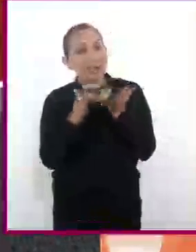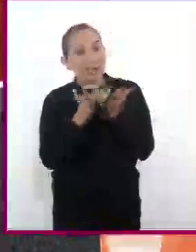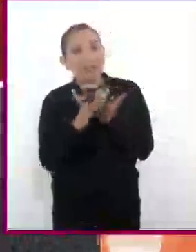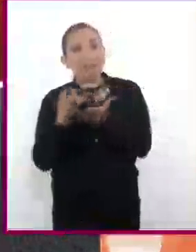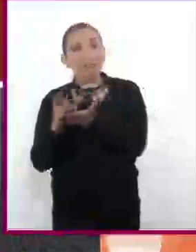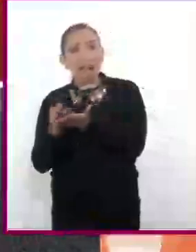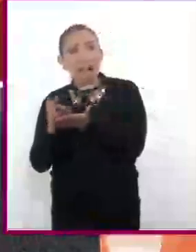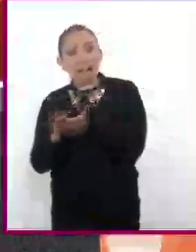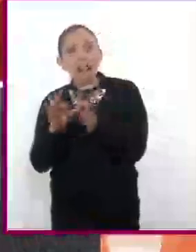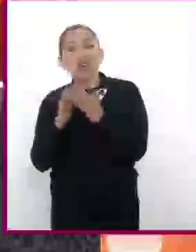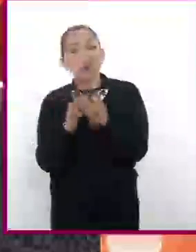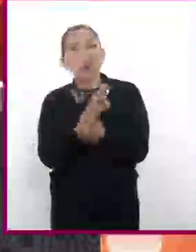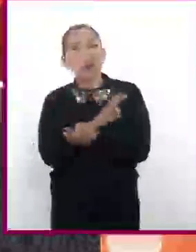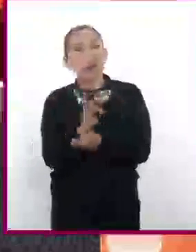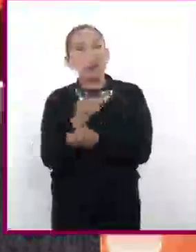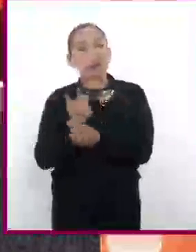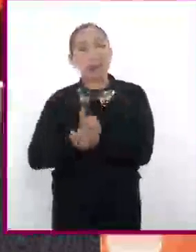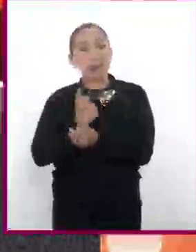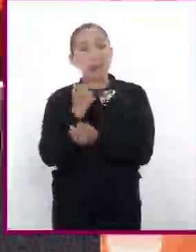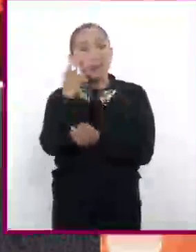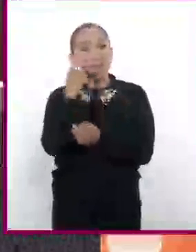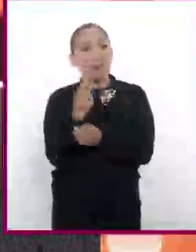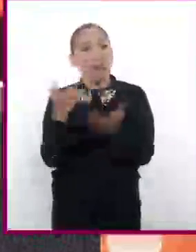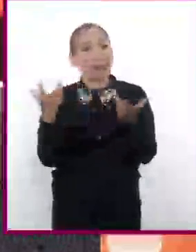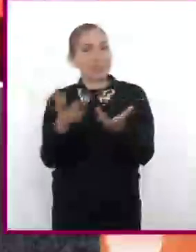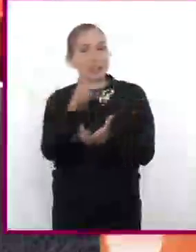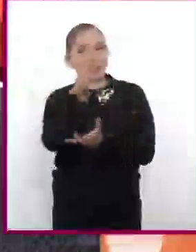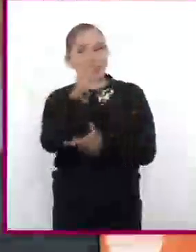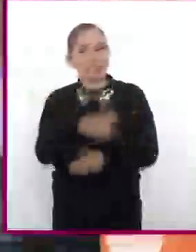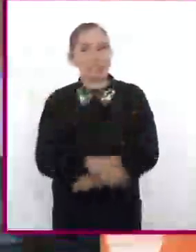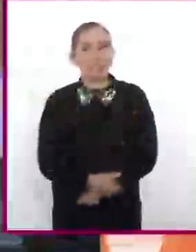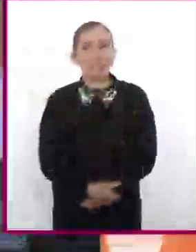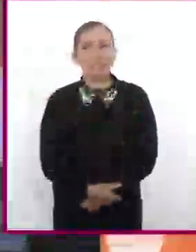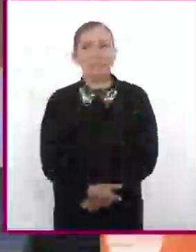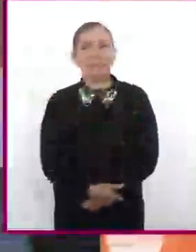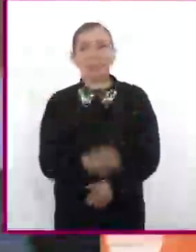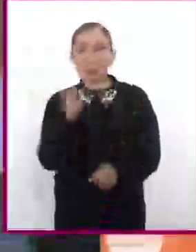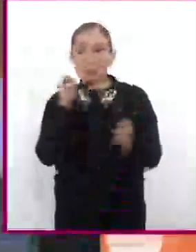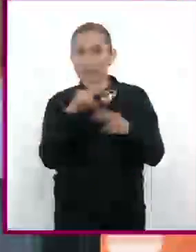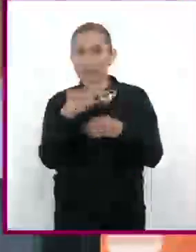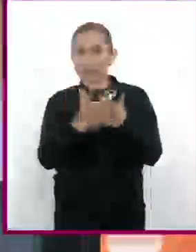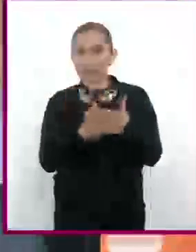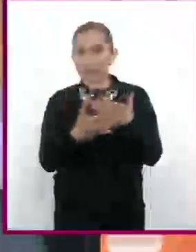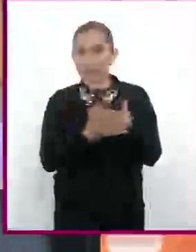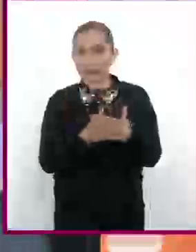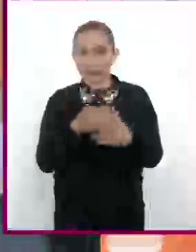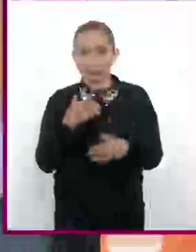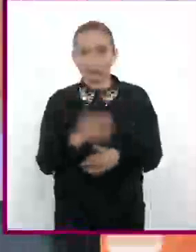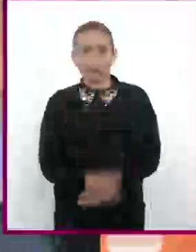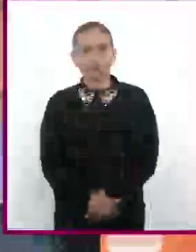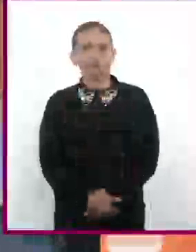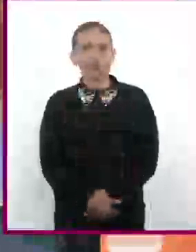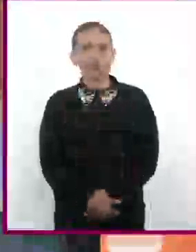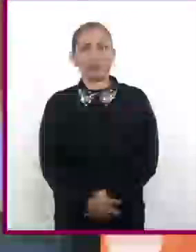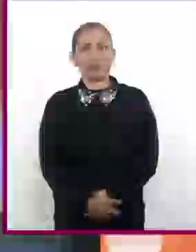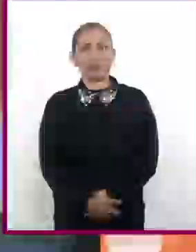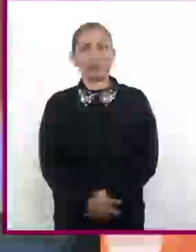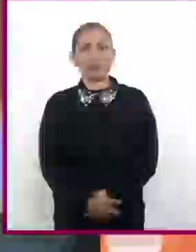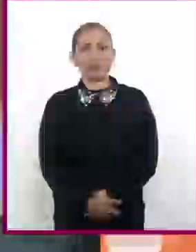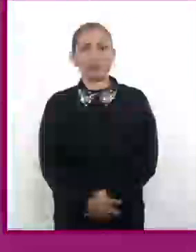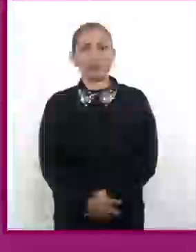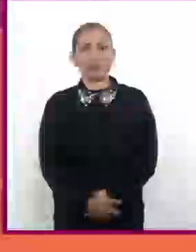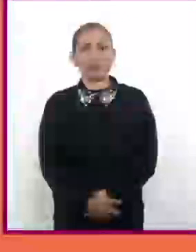y la forma en la que podemos aprovecharlos para generar energía. Nos vemos en el siguiente programa.